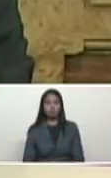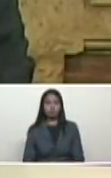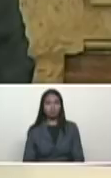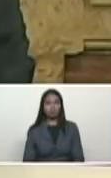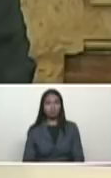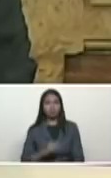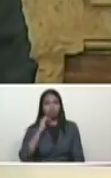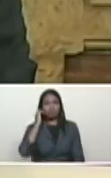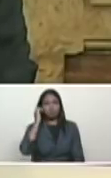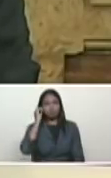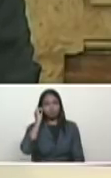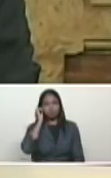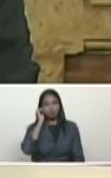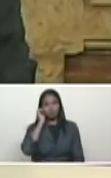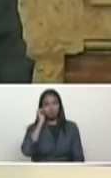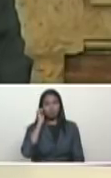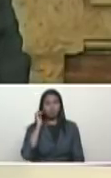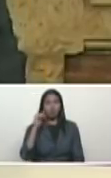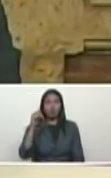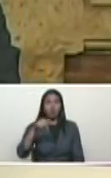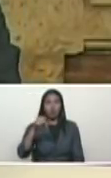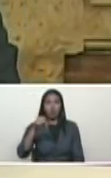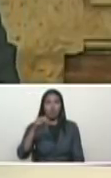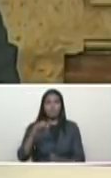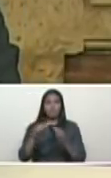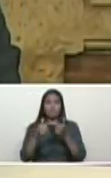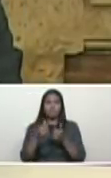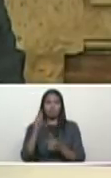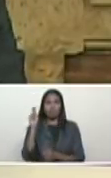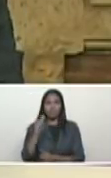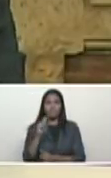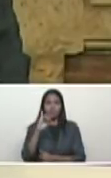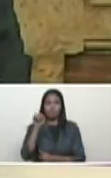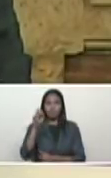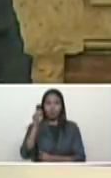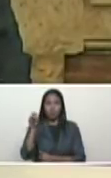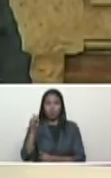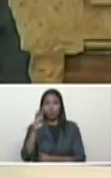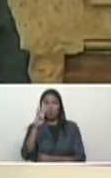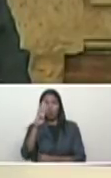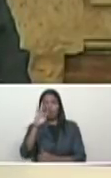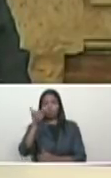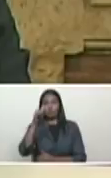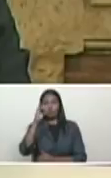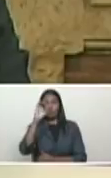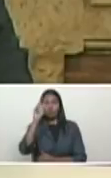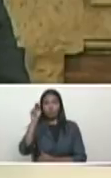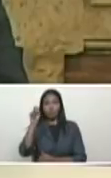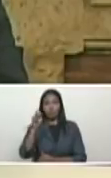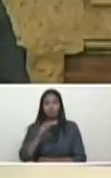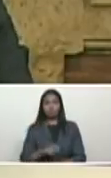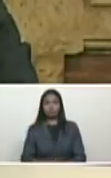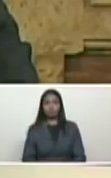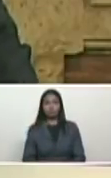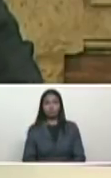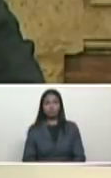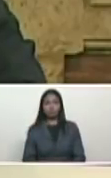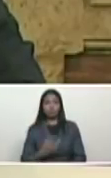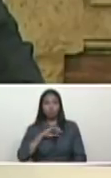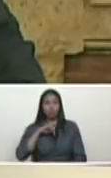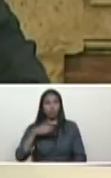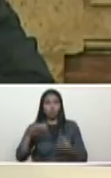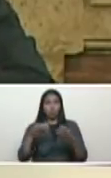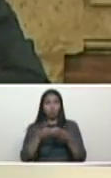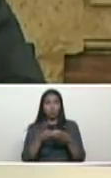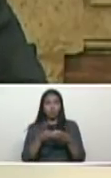fuera hoy empezando el mes de junio 4 de junio que nos reuniéramos